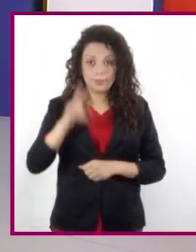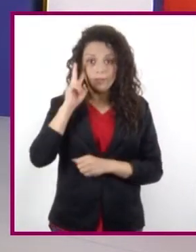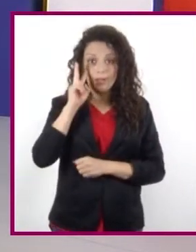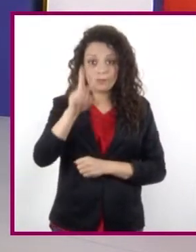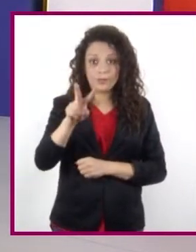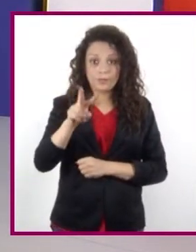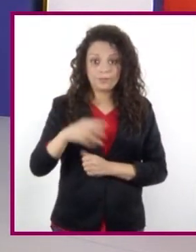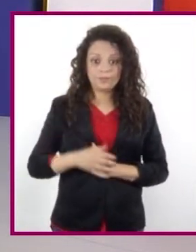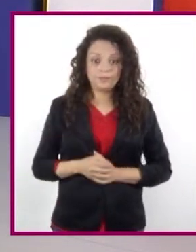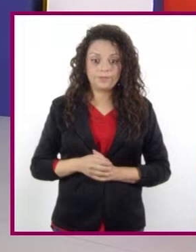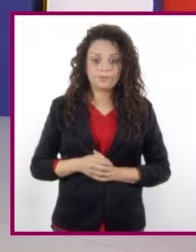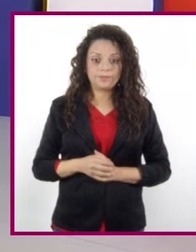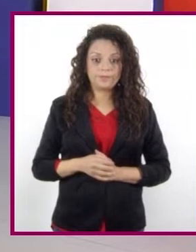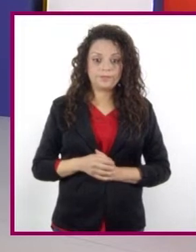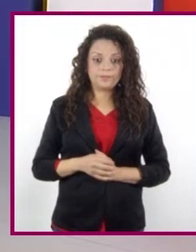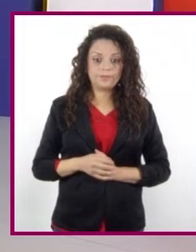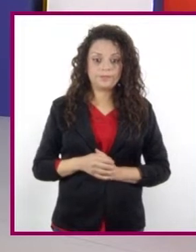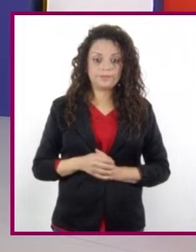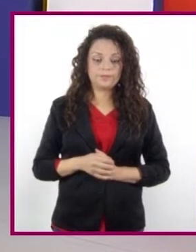¿Observan algo?